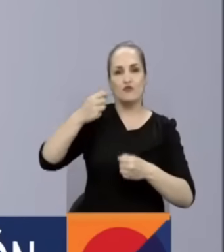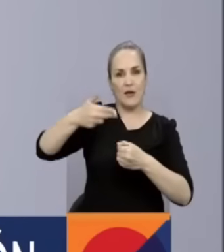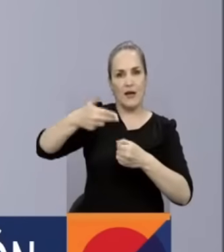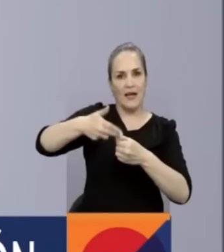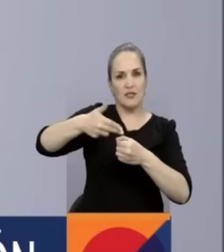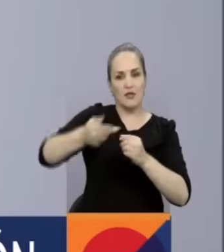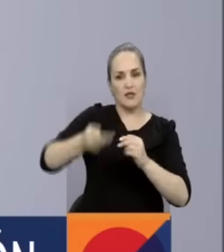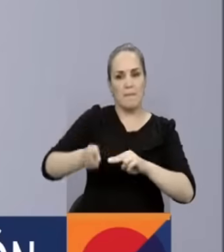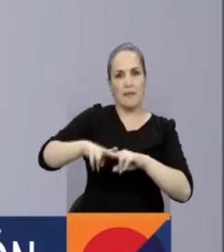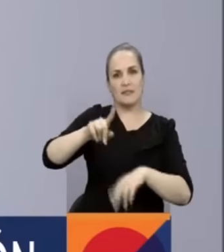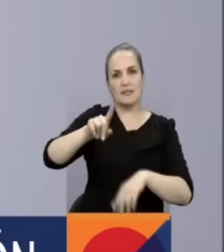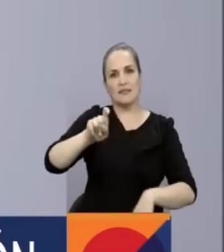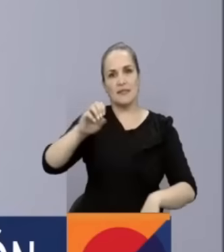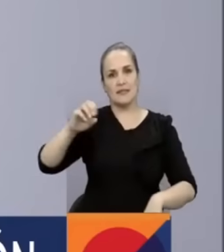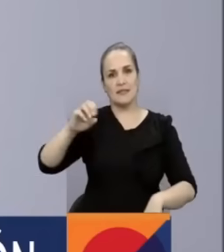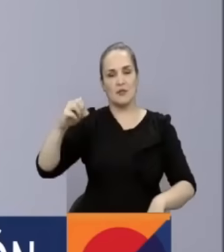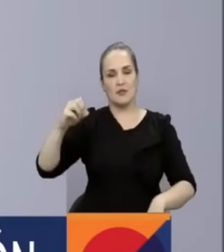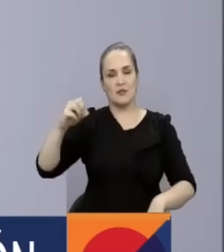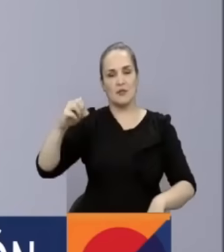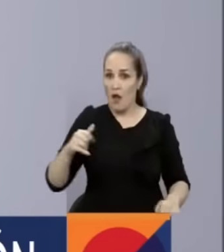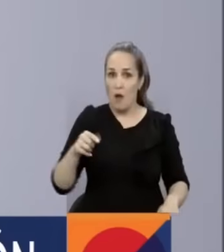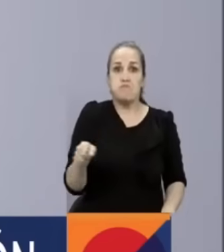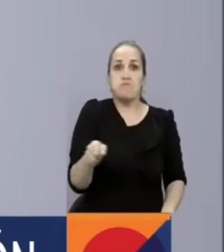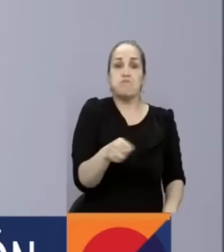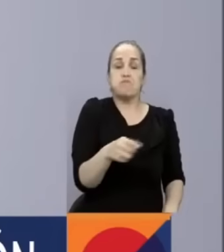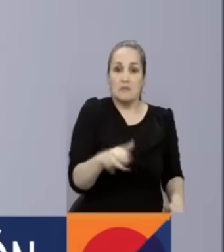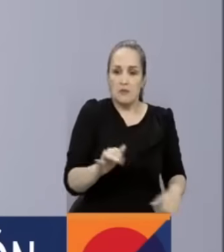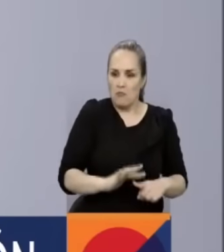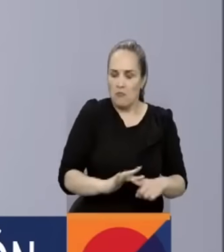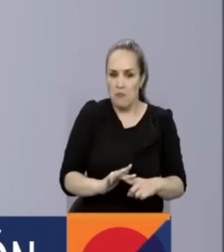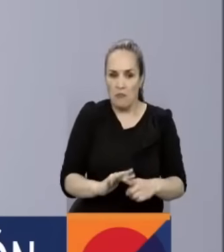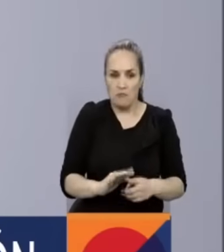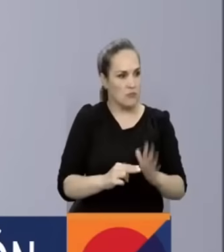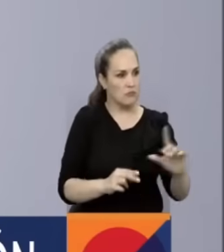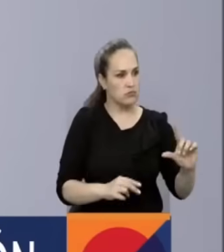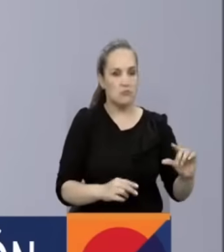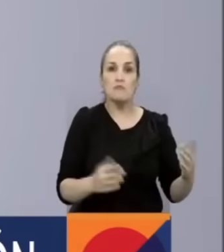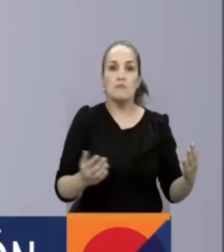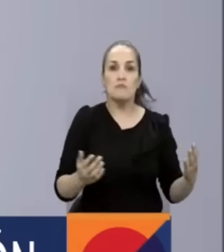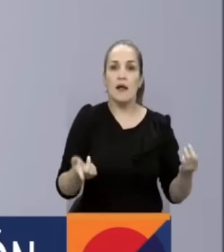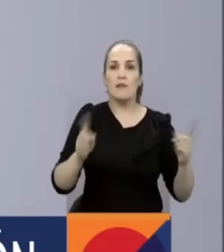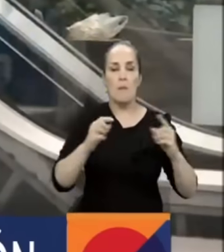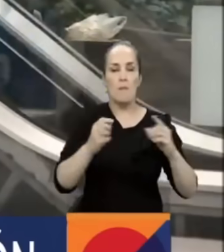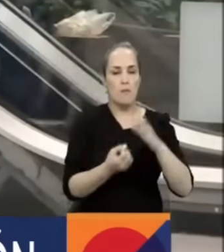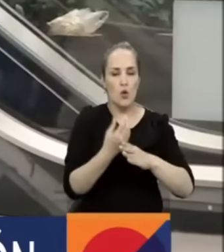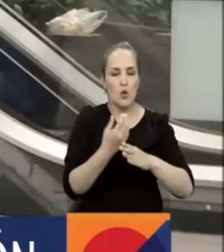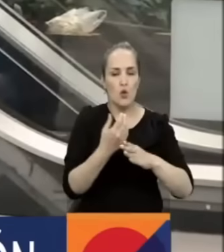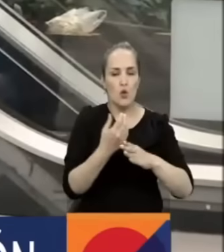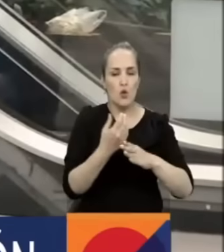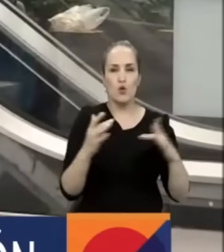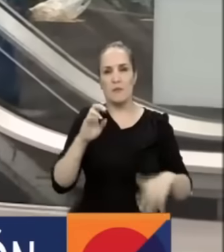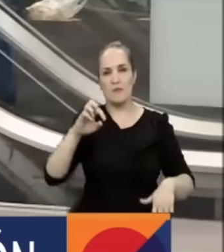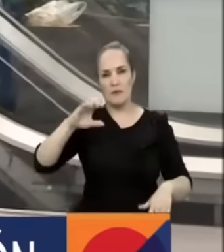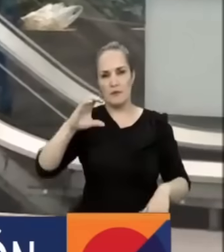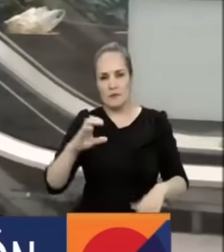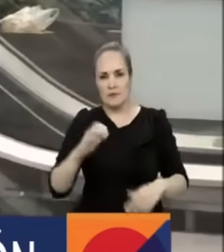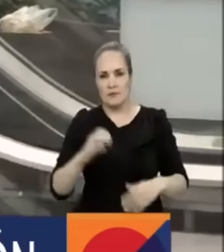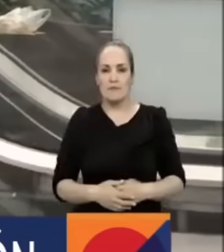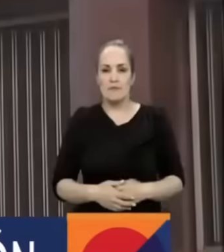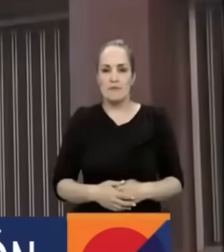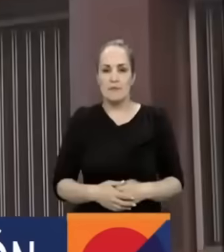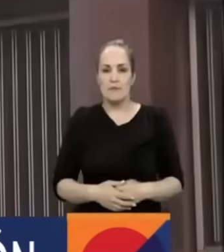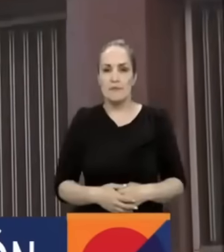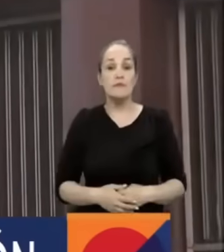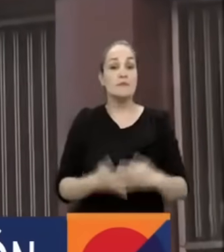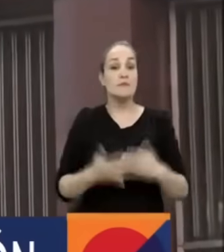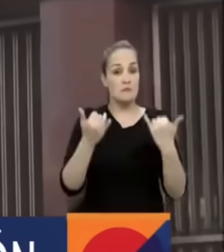600 pesos, el ajuste de todos los productos que tienen alguna conexión con el índice de precios. Aseguró que es